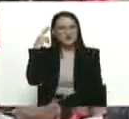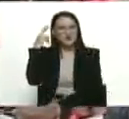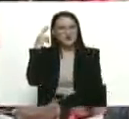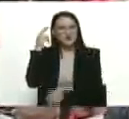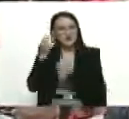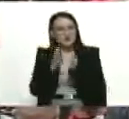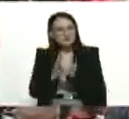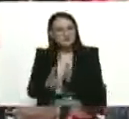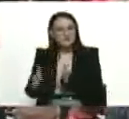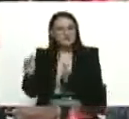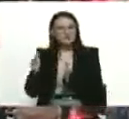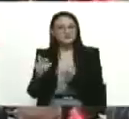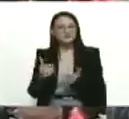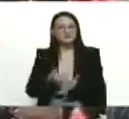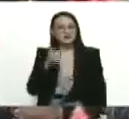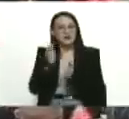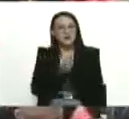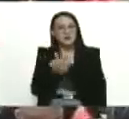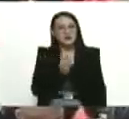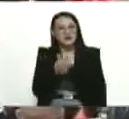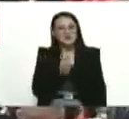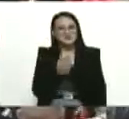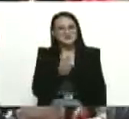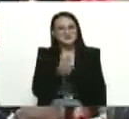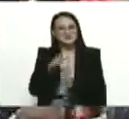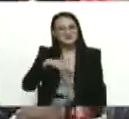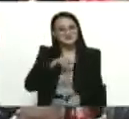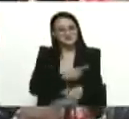vamos a salir más motivados de nuestro